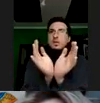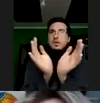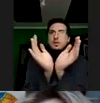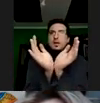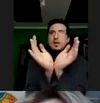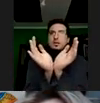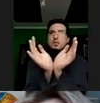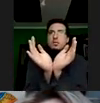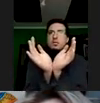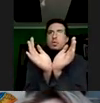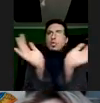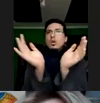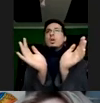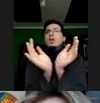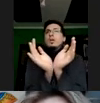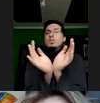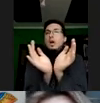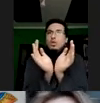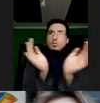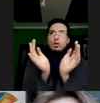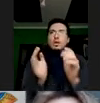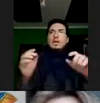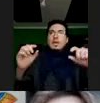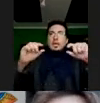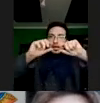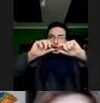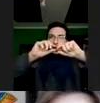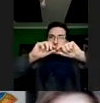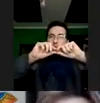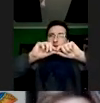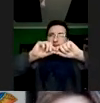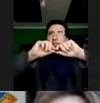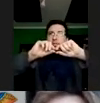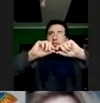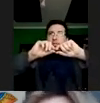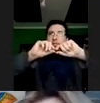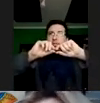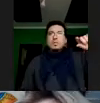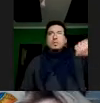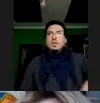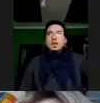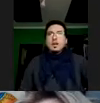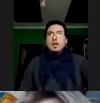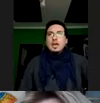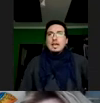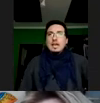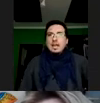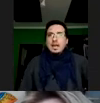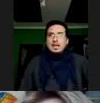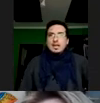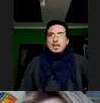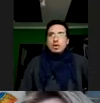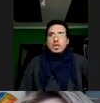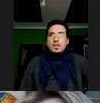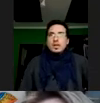Piensen que ese como cubo es un dado de hormigón, y como está representado, si ustedes se fijan, en